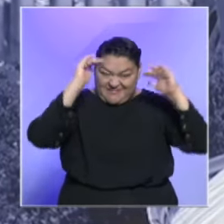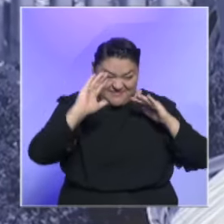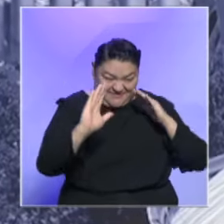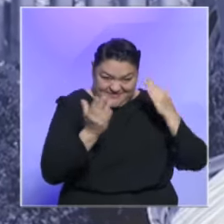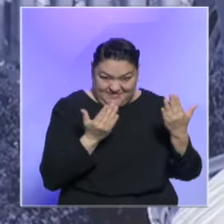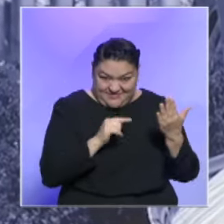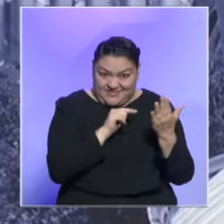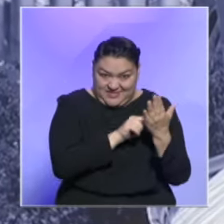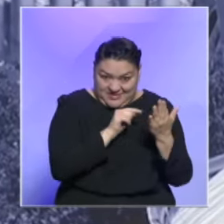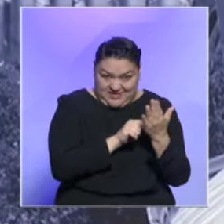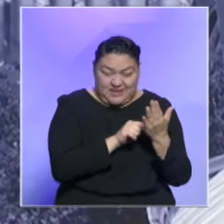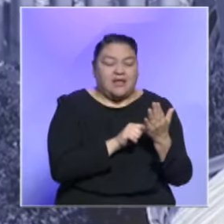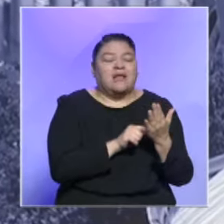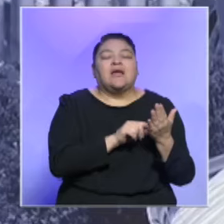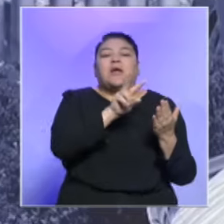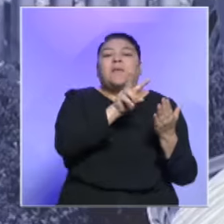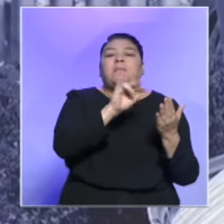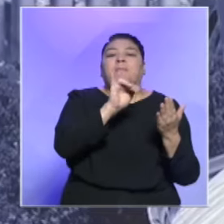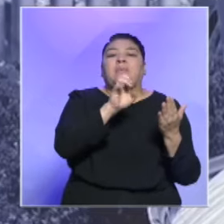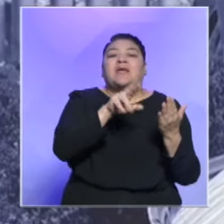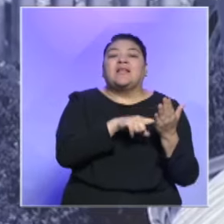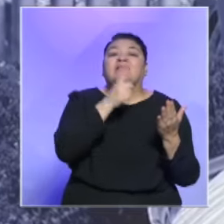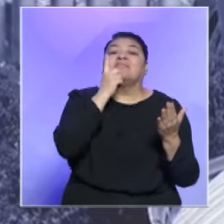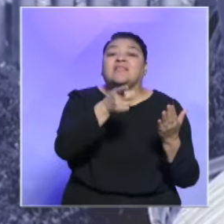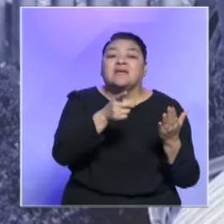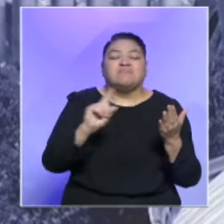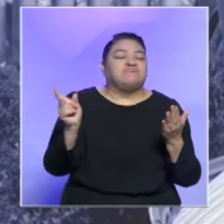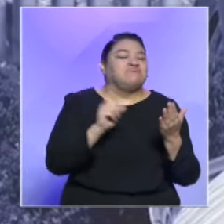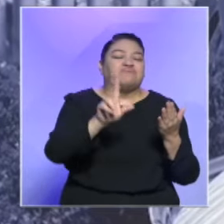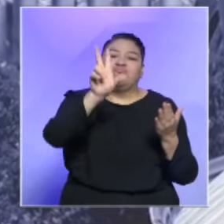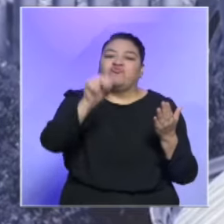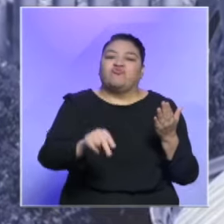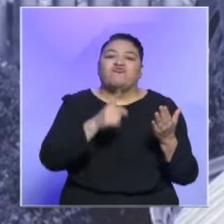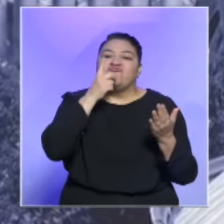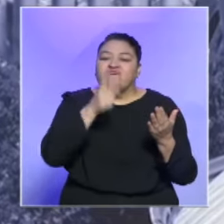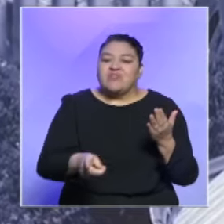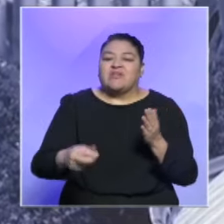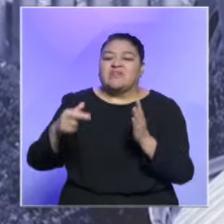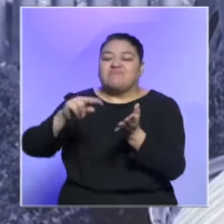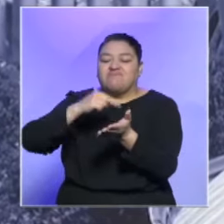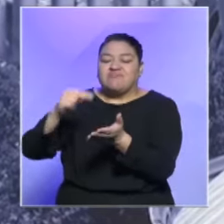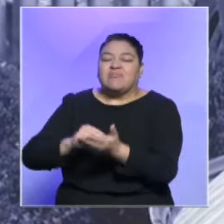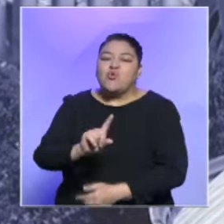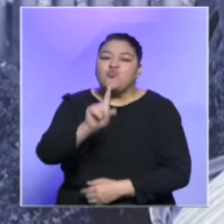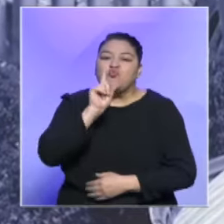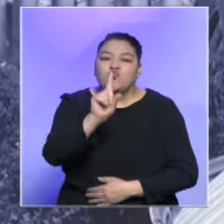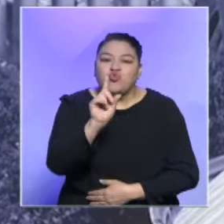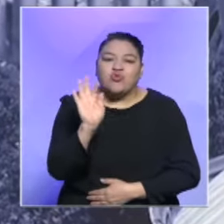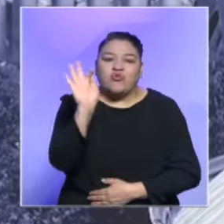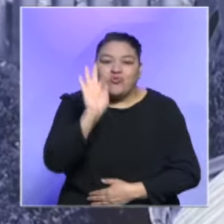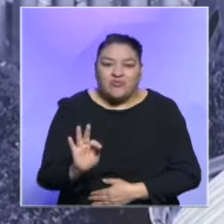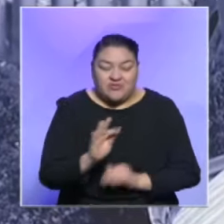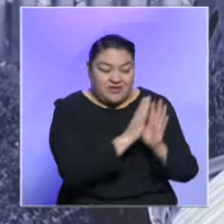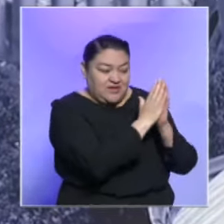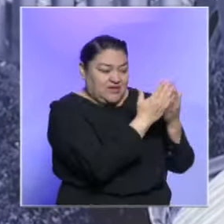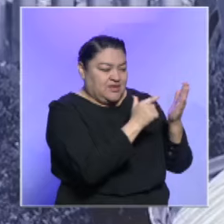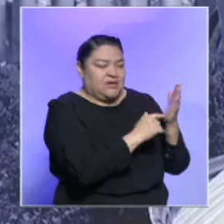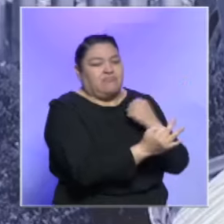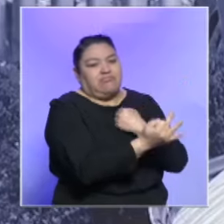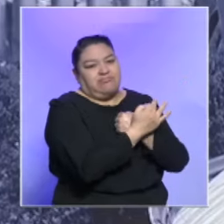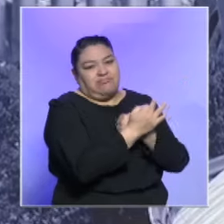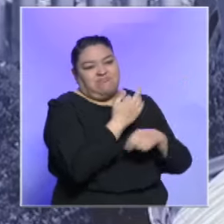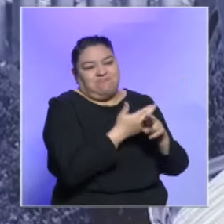del equipo de Viena han dicho, la declaración de Viena, que debe ser el 1%. Este es un libro, repito, enciclopédico. Es